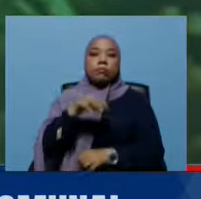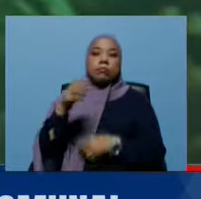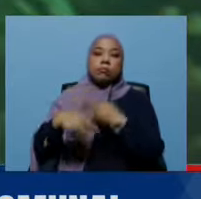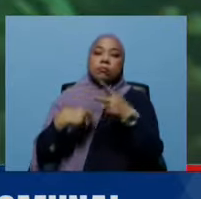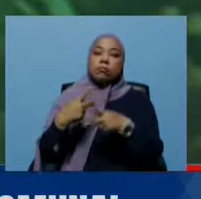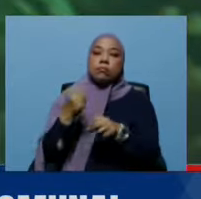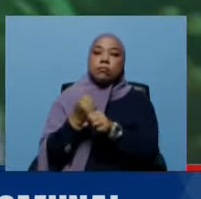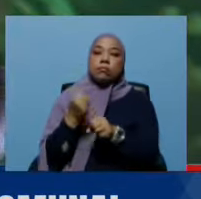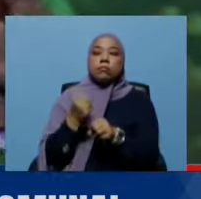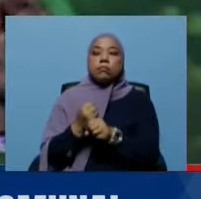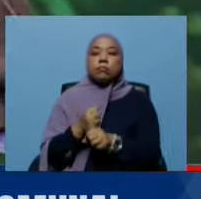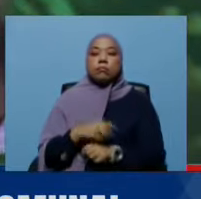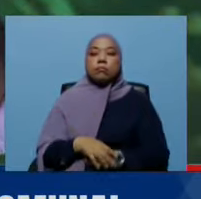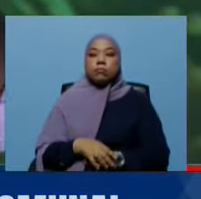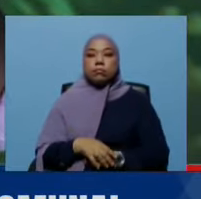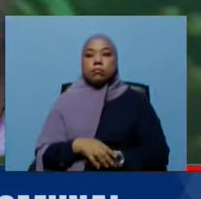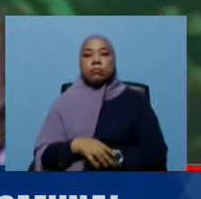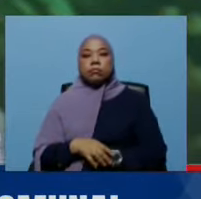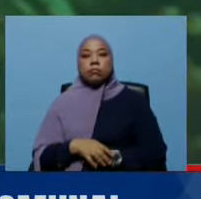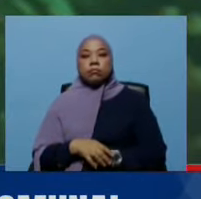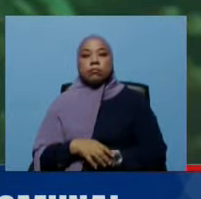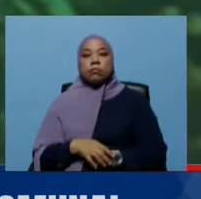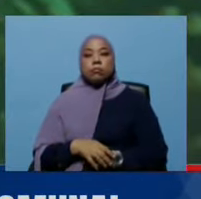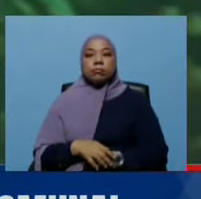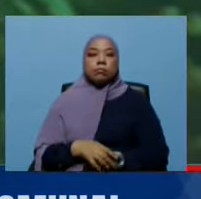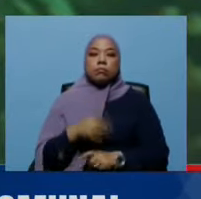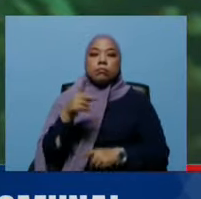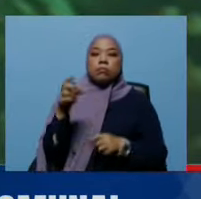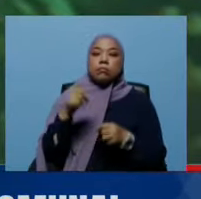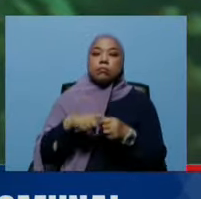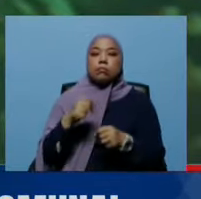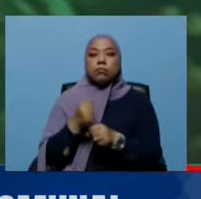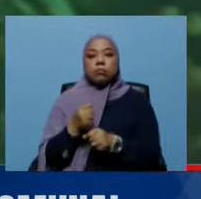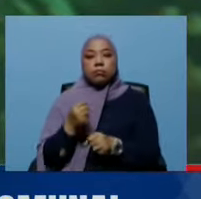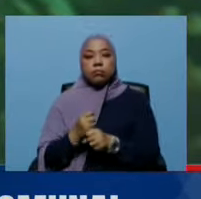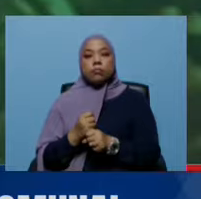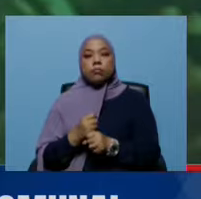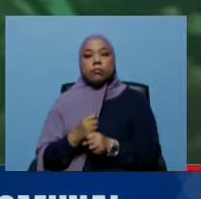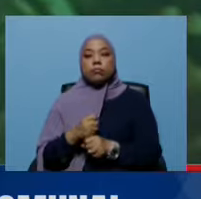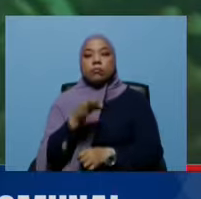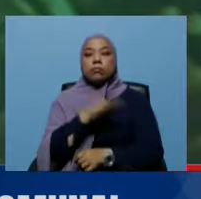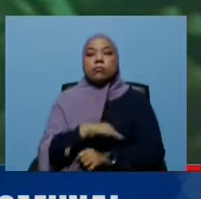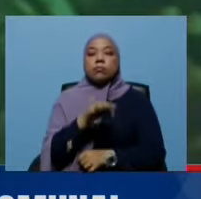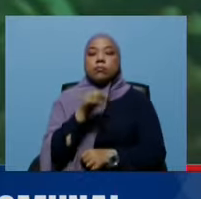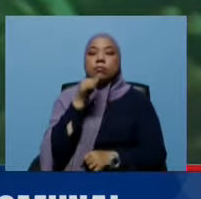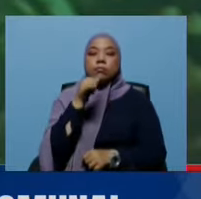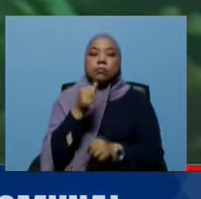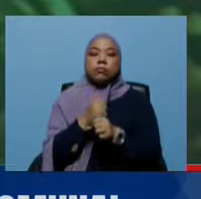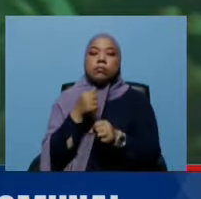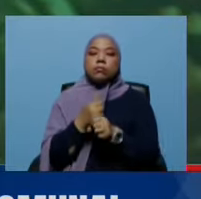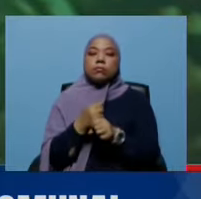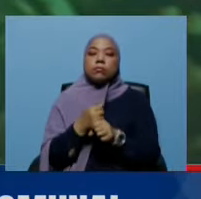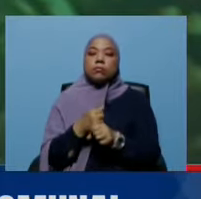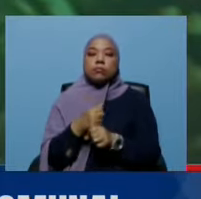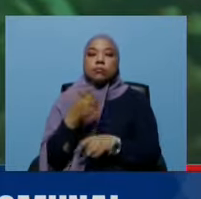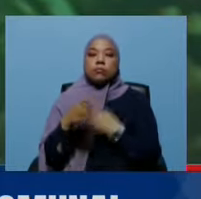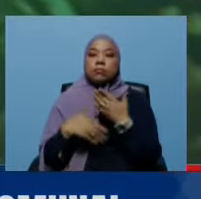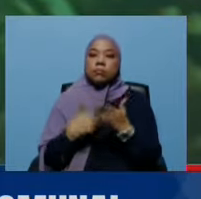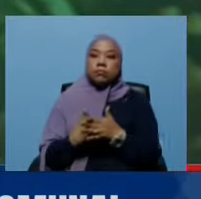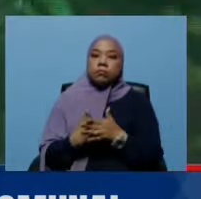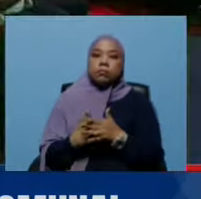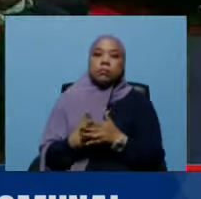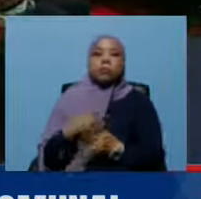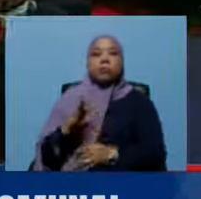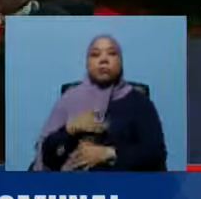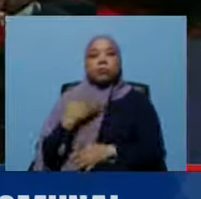produce directo al pueblo sin intermediarios, a precio justo, siempre a precio justo, porque